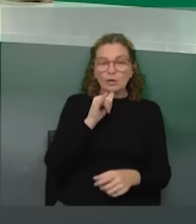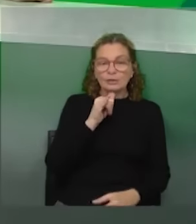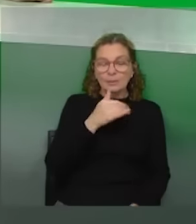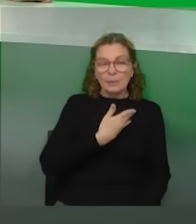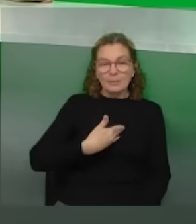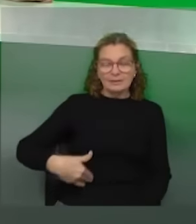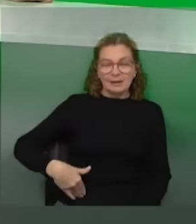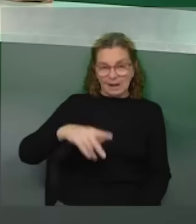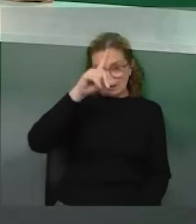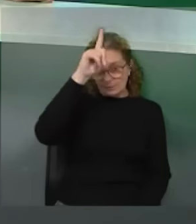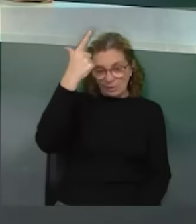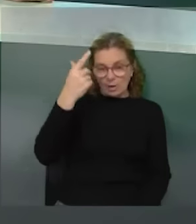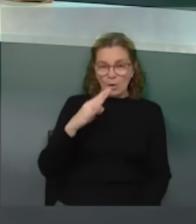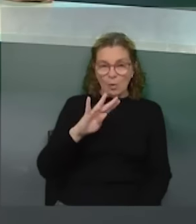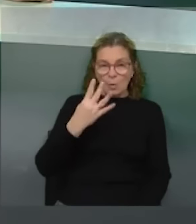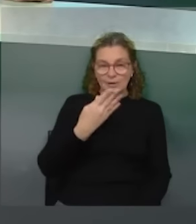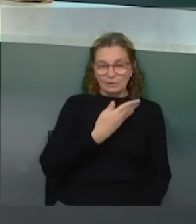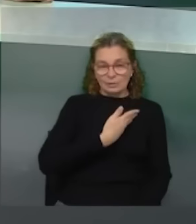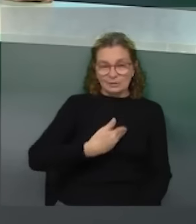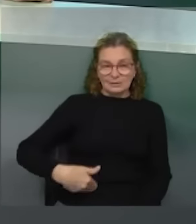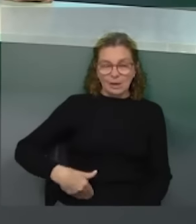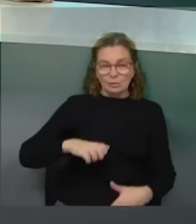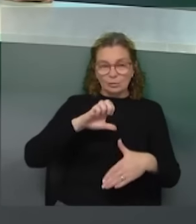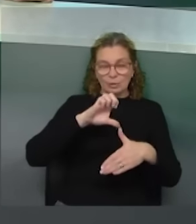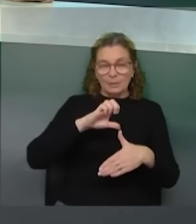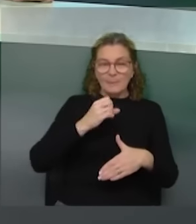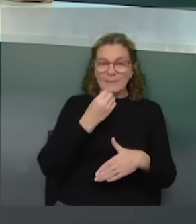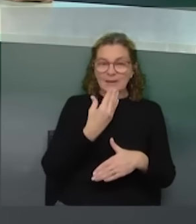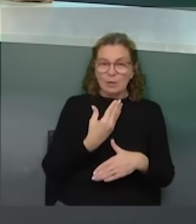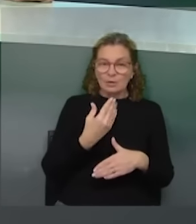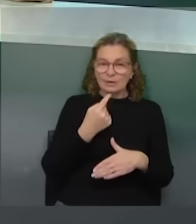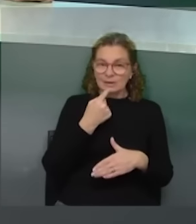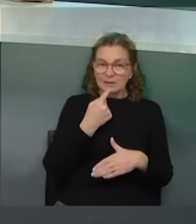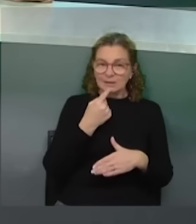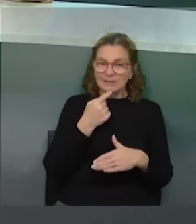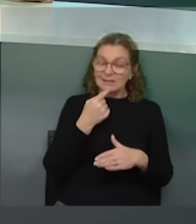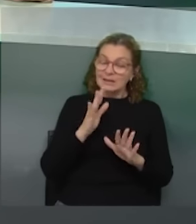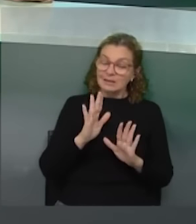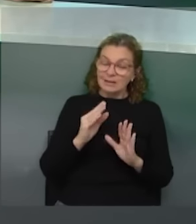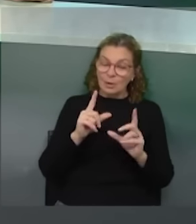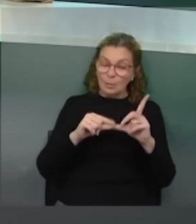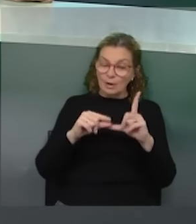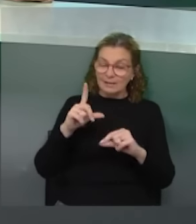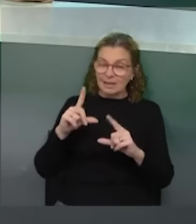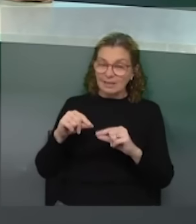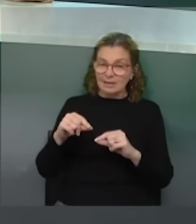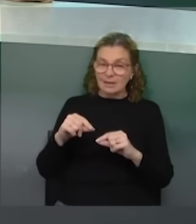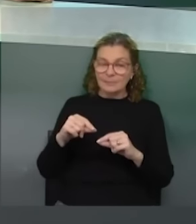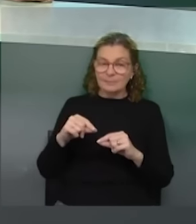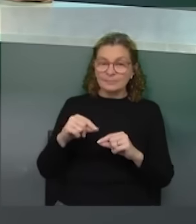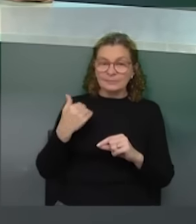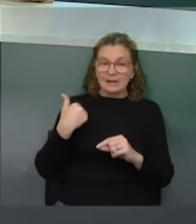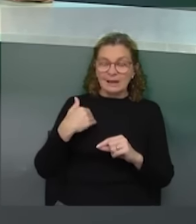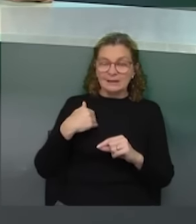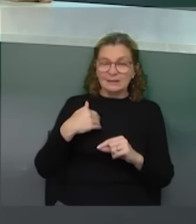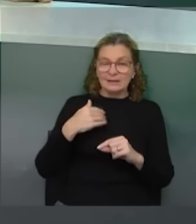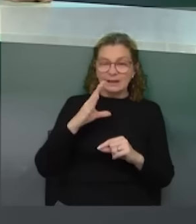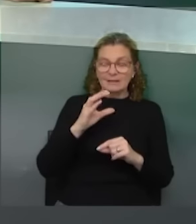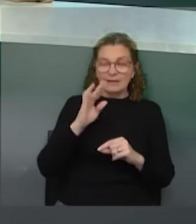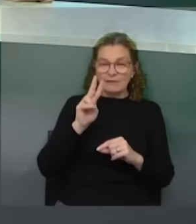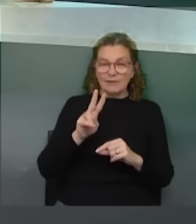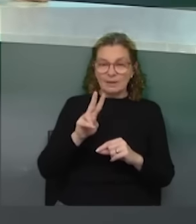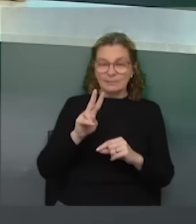Pou es el cuarto jefe de estado de Sudamérica mejor evaluado según un sondeo de la consultora Argentina cb